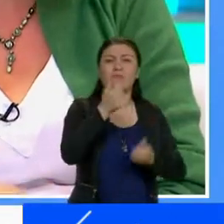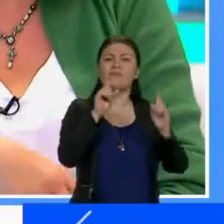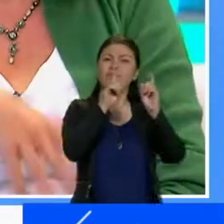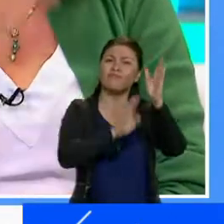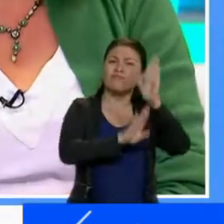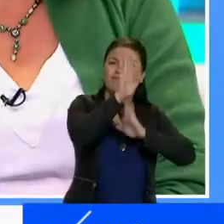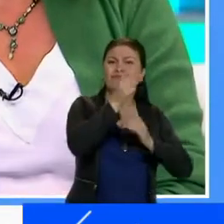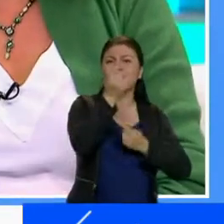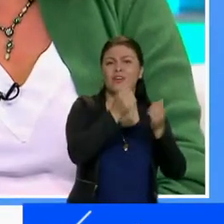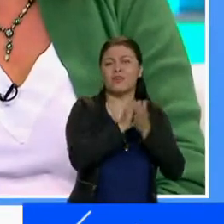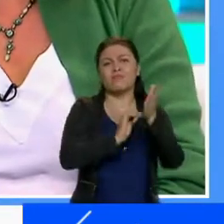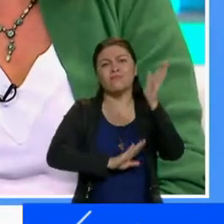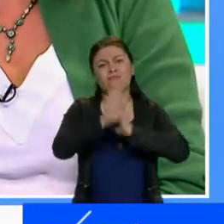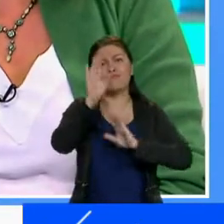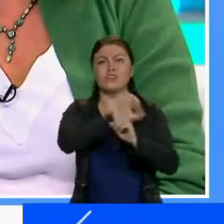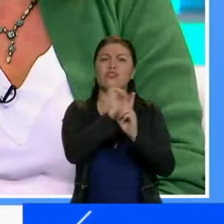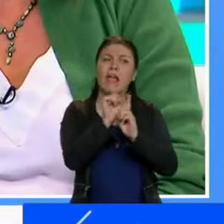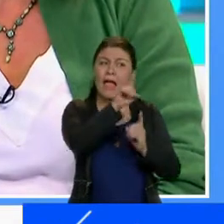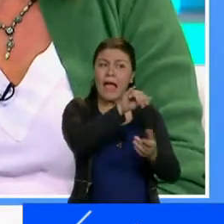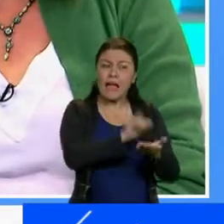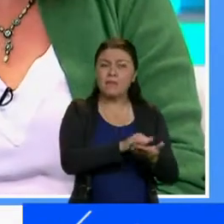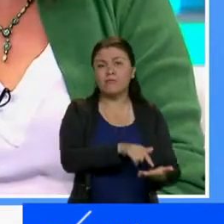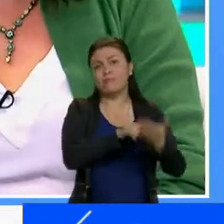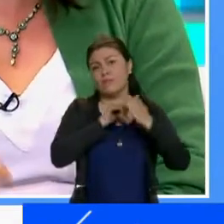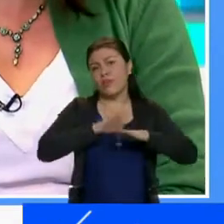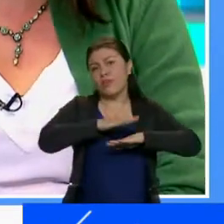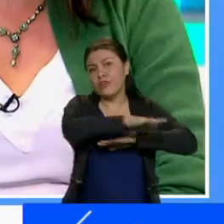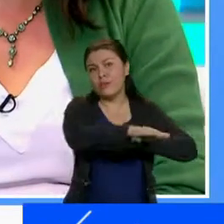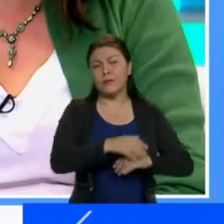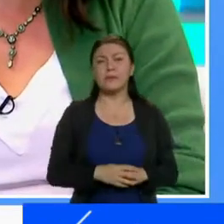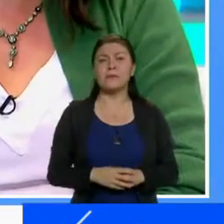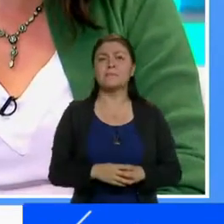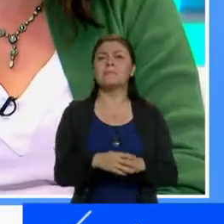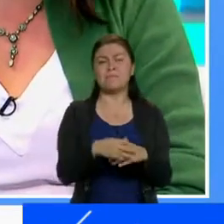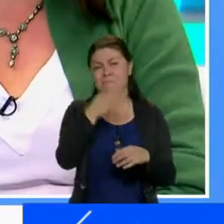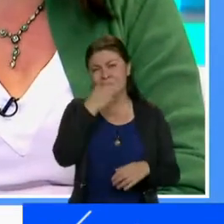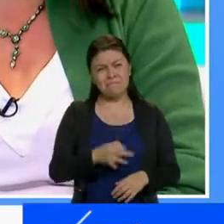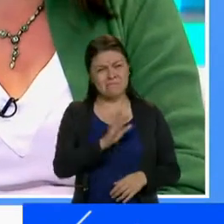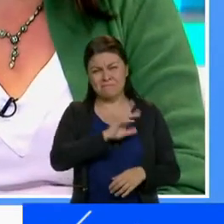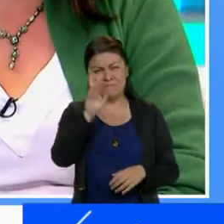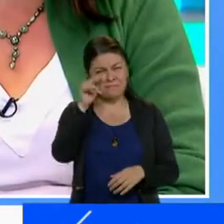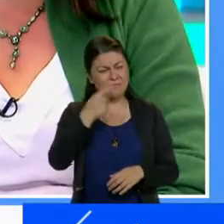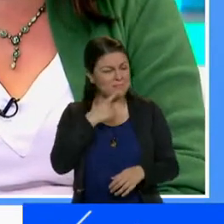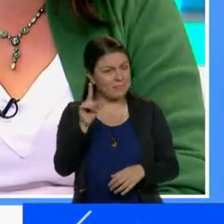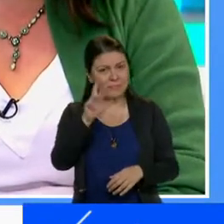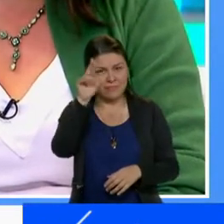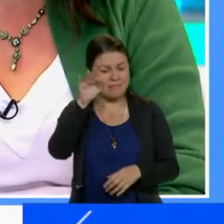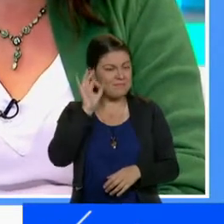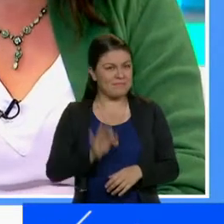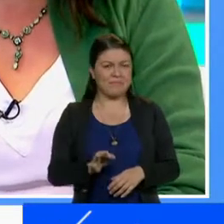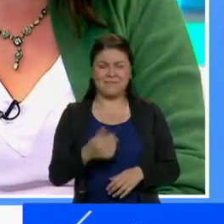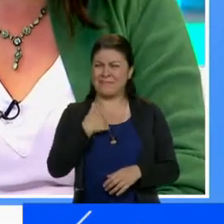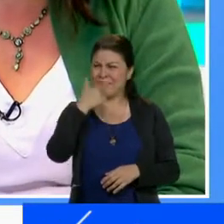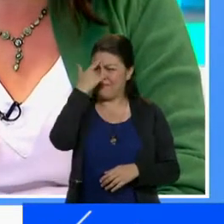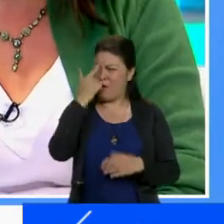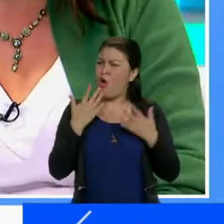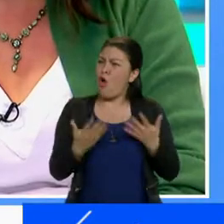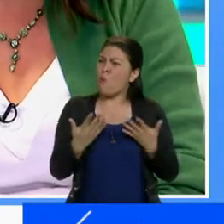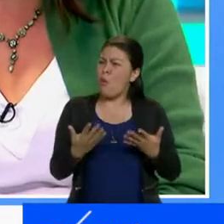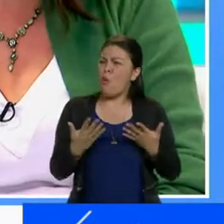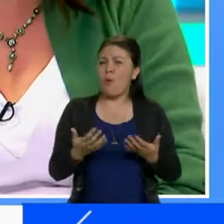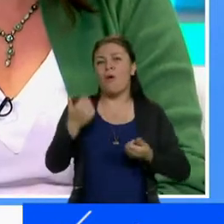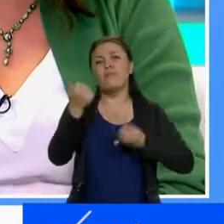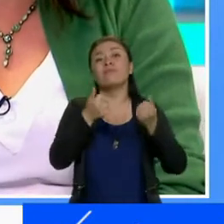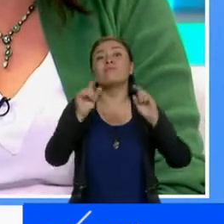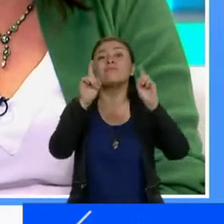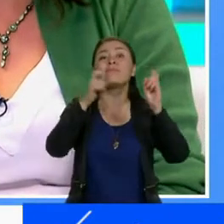social, y una cosa como muy, muy contradictoria, muy rara, que es justamente la paradoja con los temas ambientales. Una de las